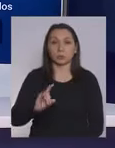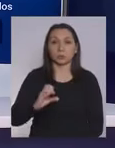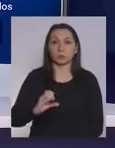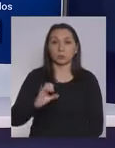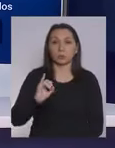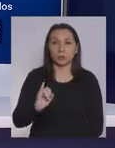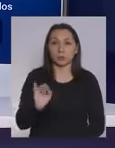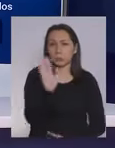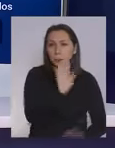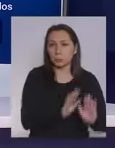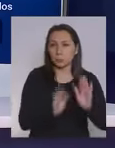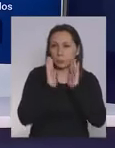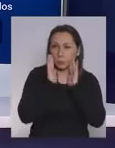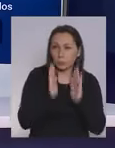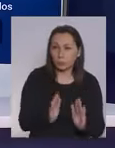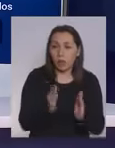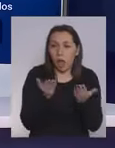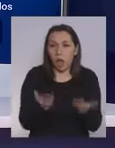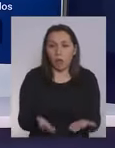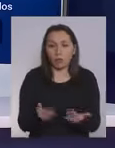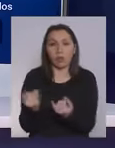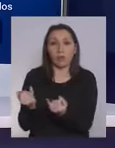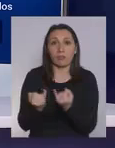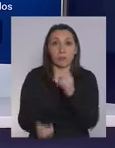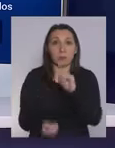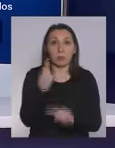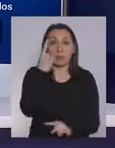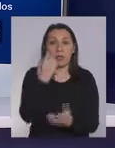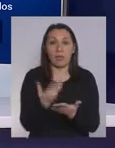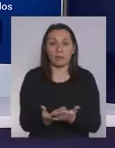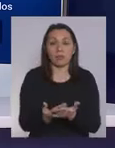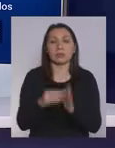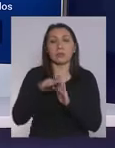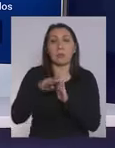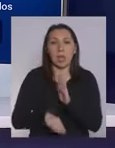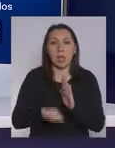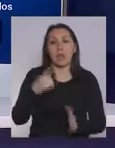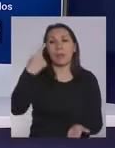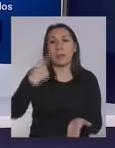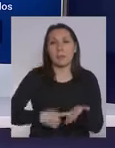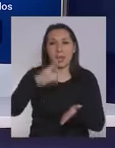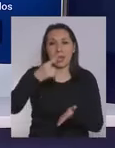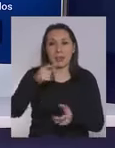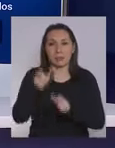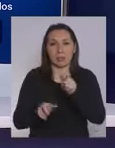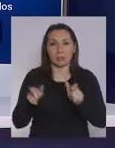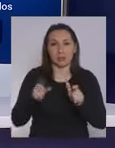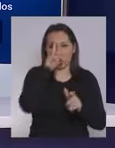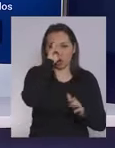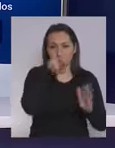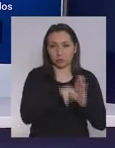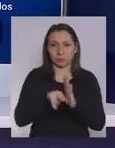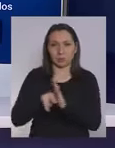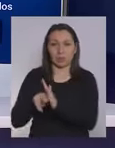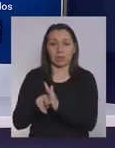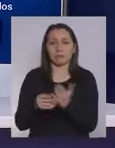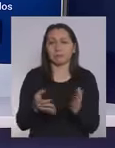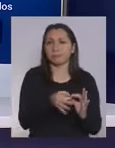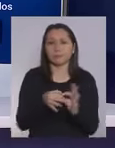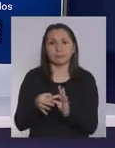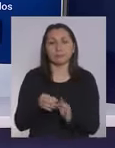intensivos al día de hoy se reportan por primera vez bajo 1000 personas hospitalizadas es